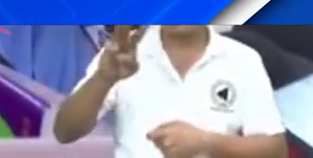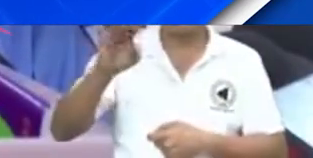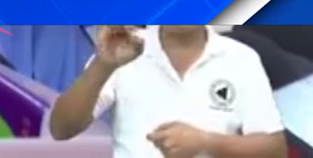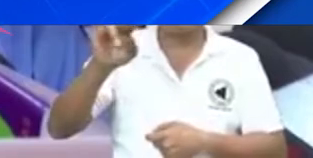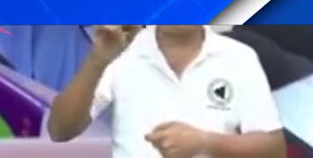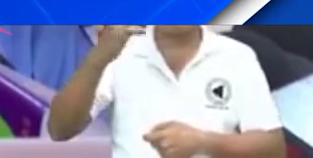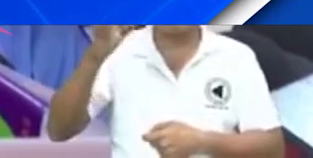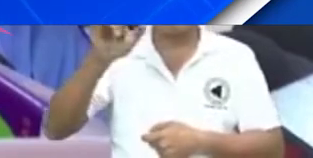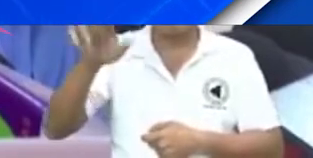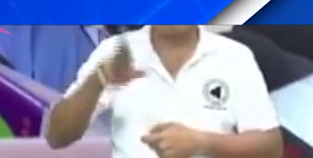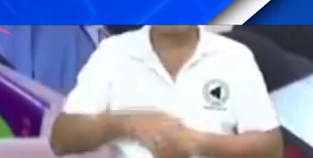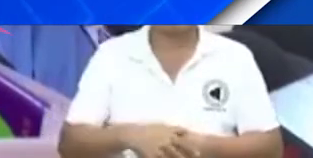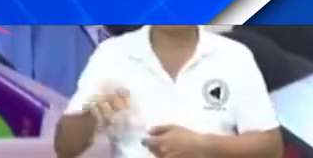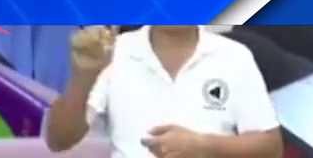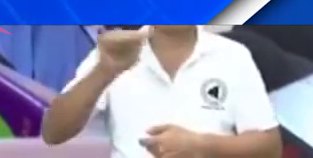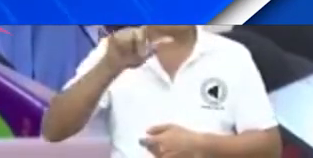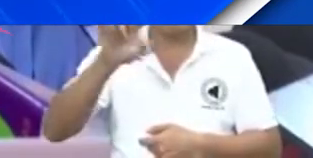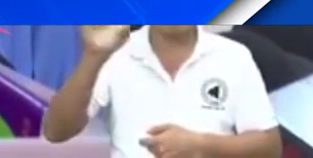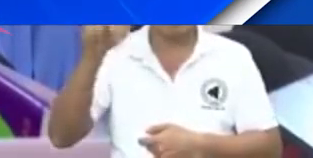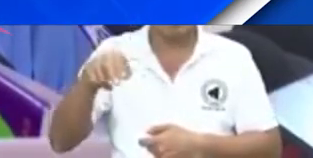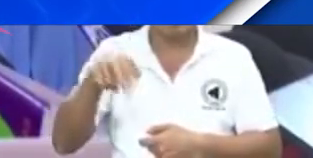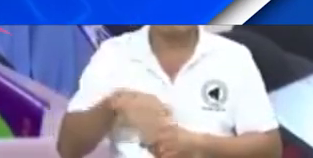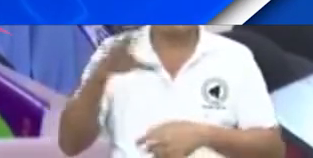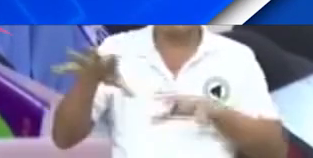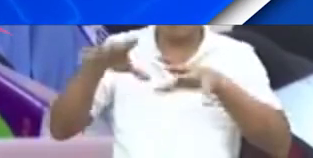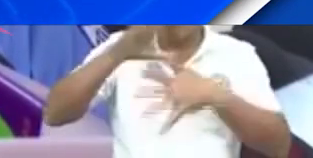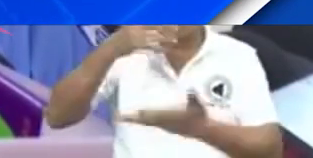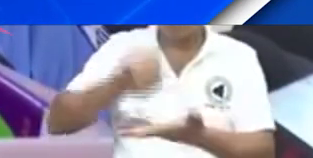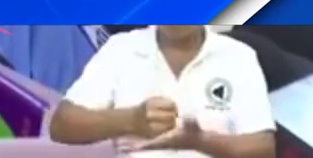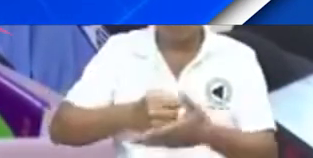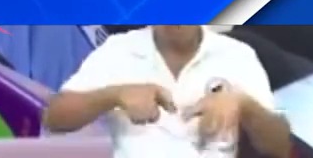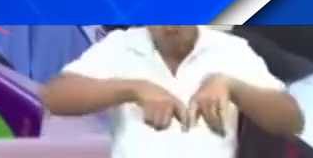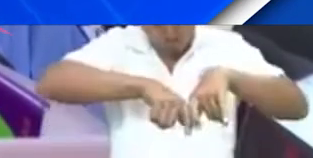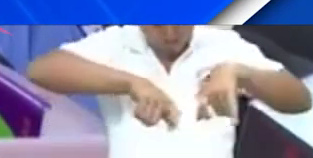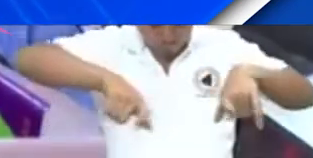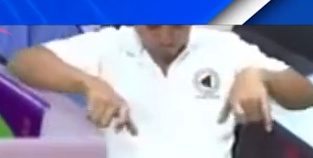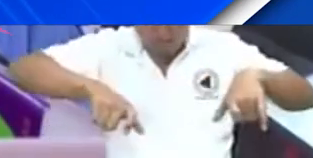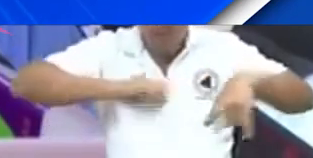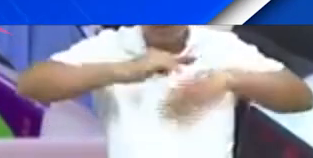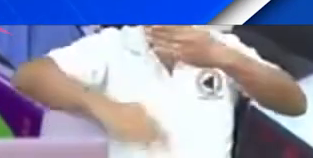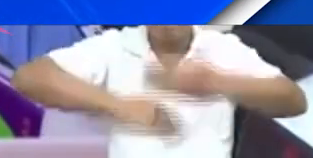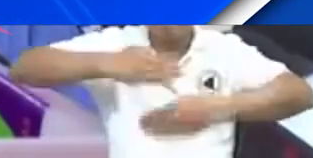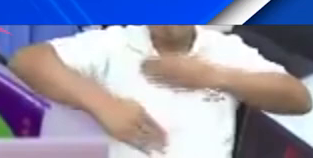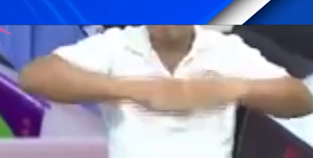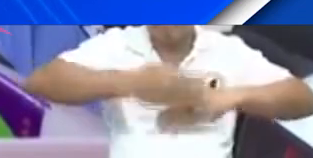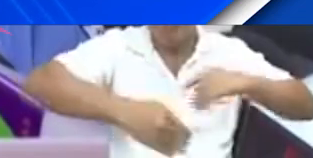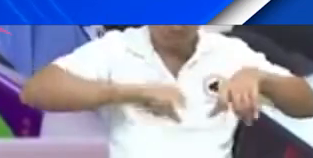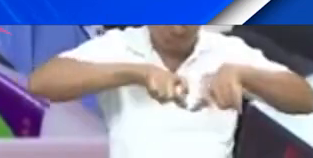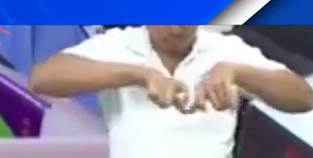Joel Allen Jiménez, ocupándole un paquete rectangular envuelto en cinta